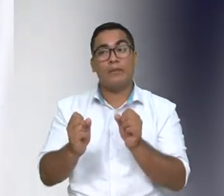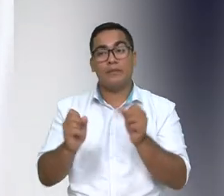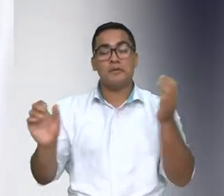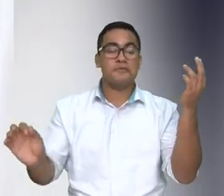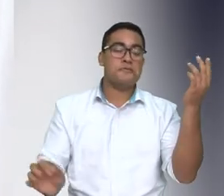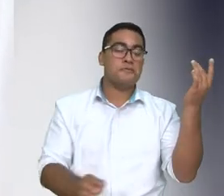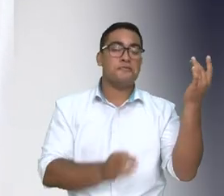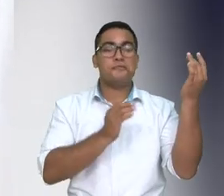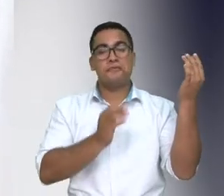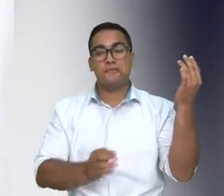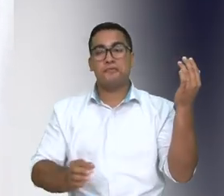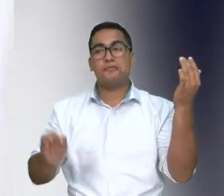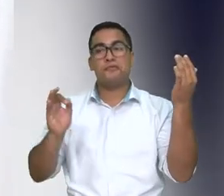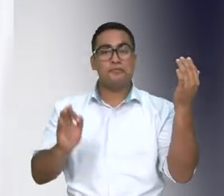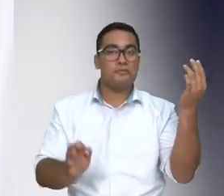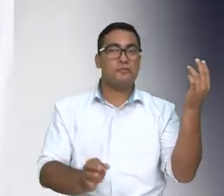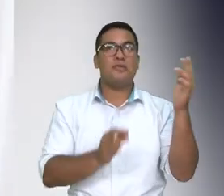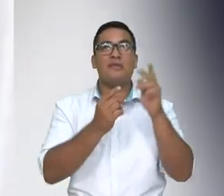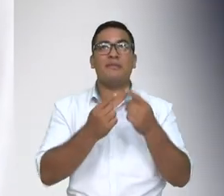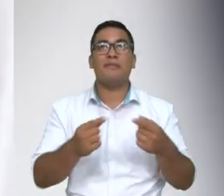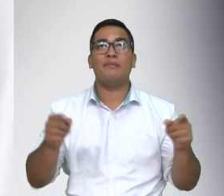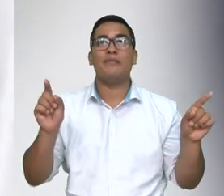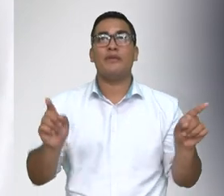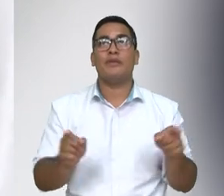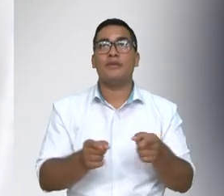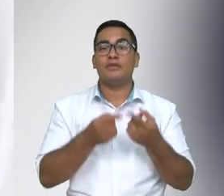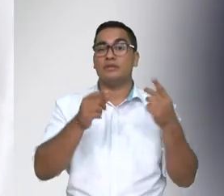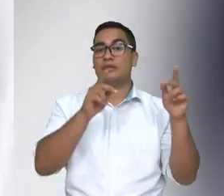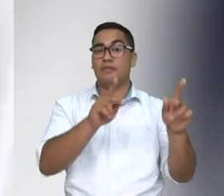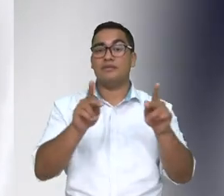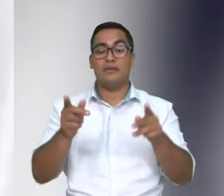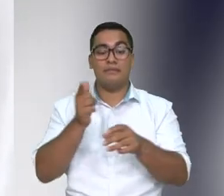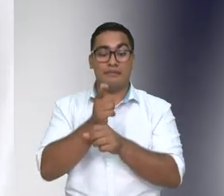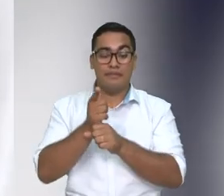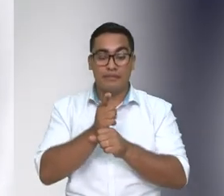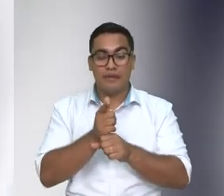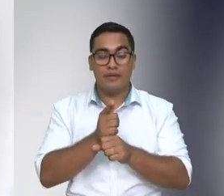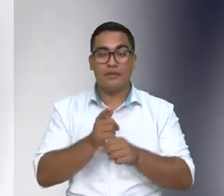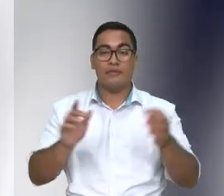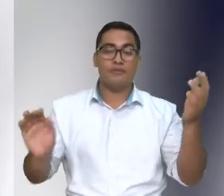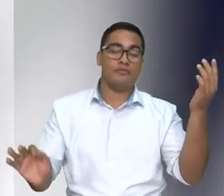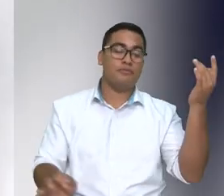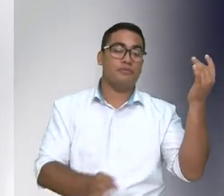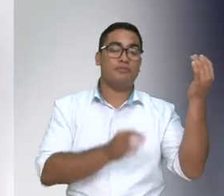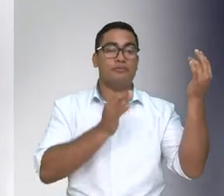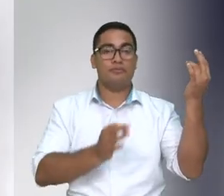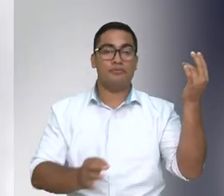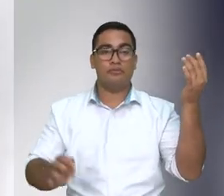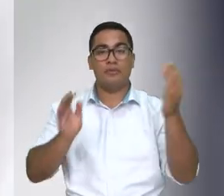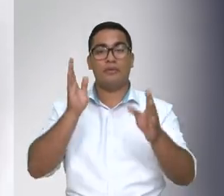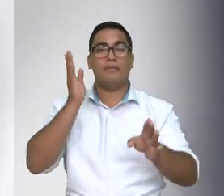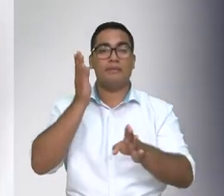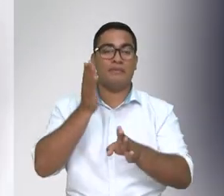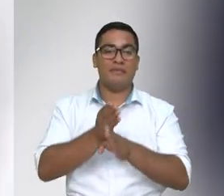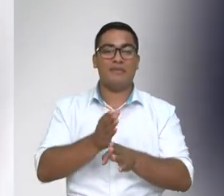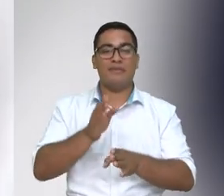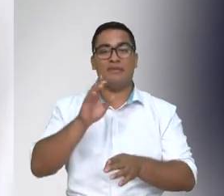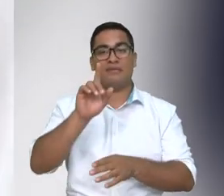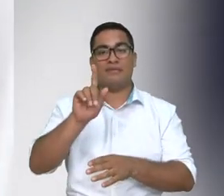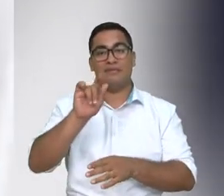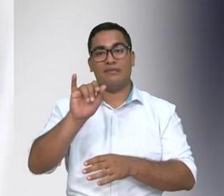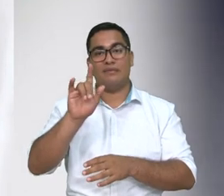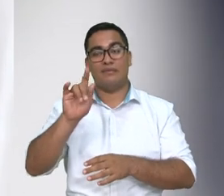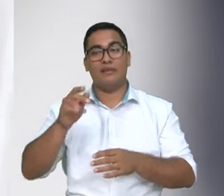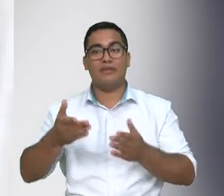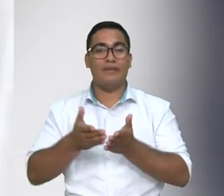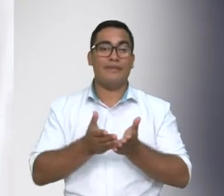dar esperanza a la gente con música. Grabaron un video en el que tocan la banda sonora de la película Titanic, delante de los